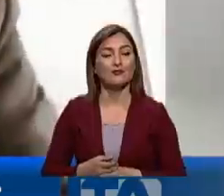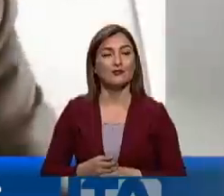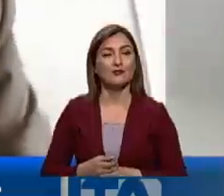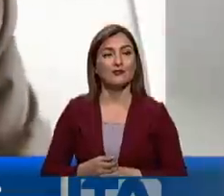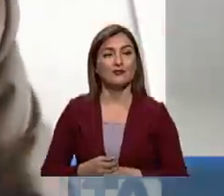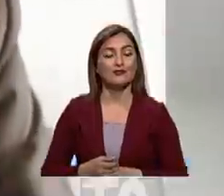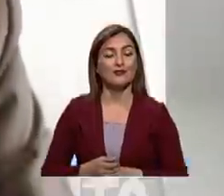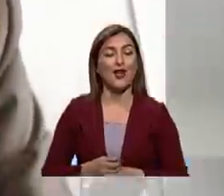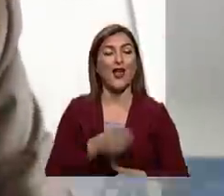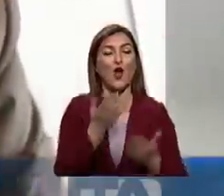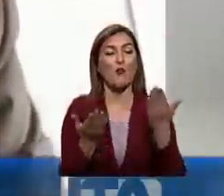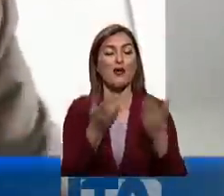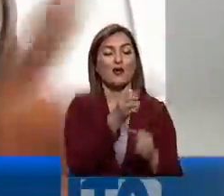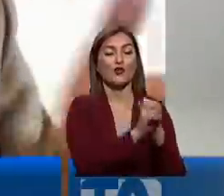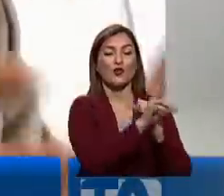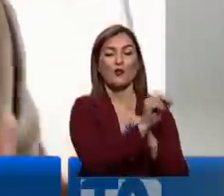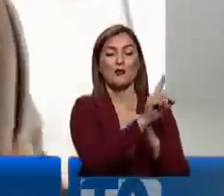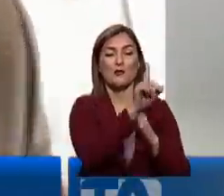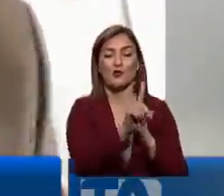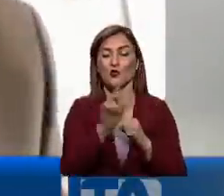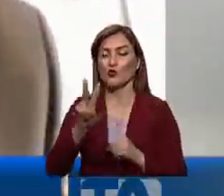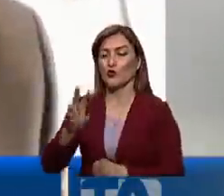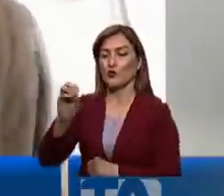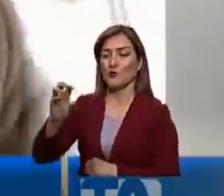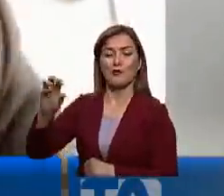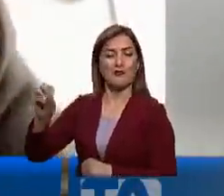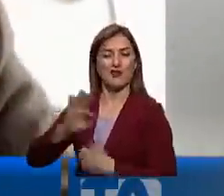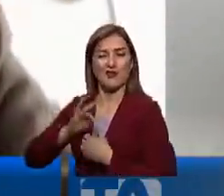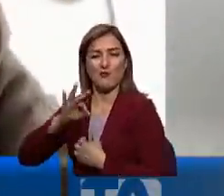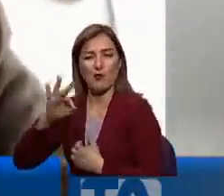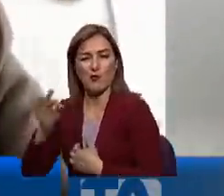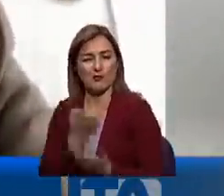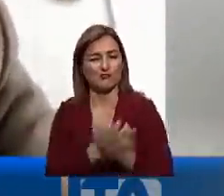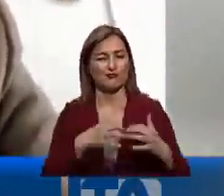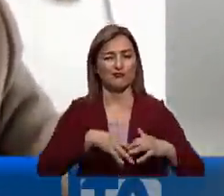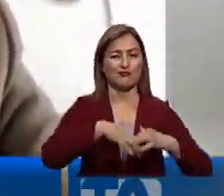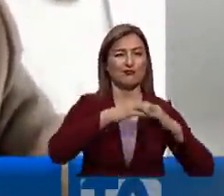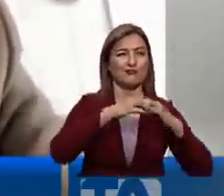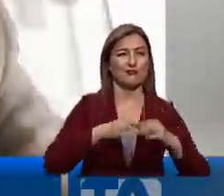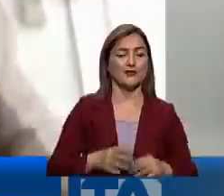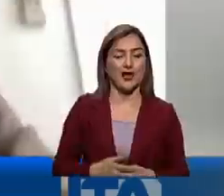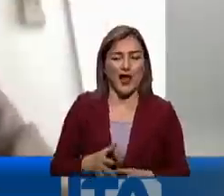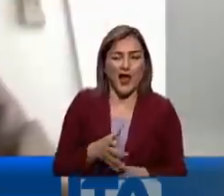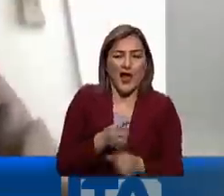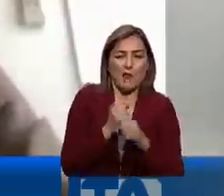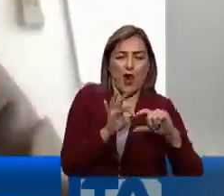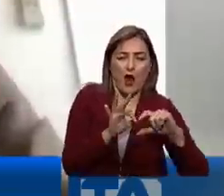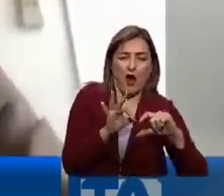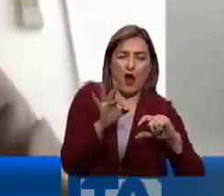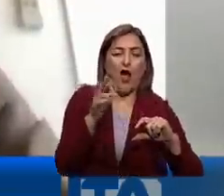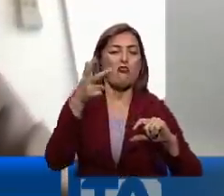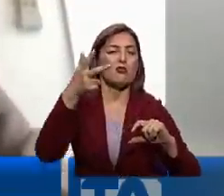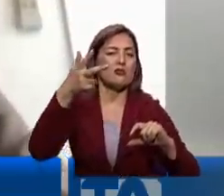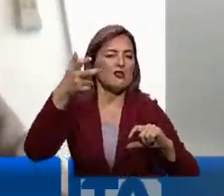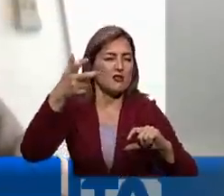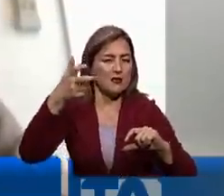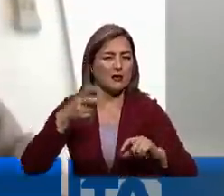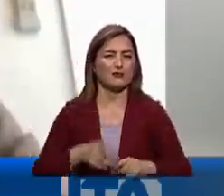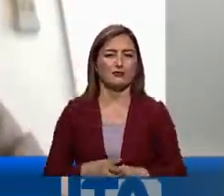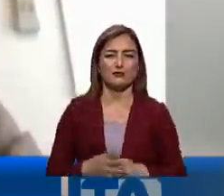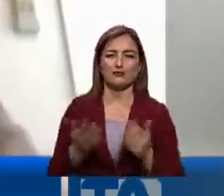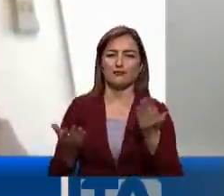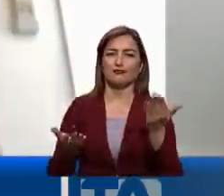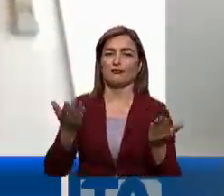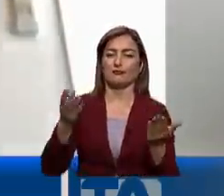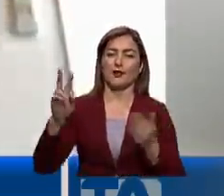Comparemos el 2021 de reactivación con el 2020 de pandemia. O sea, tenemos 13 puntos de recuperación, pero también vale